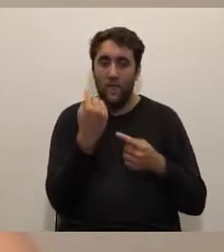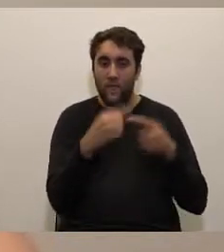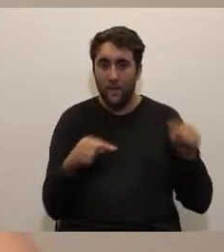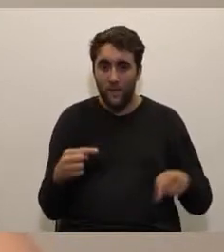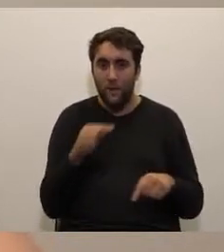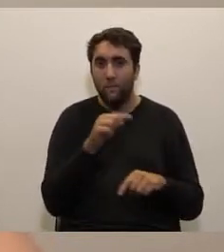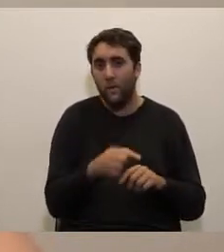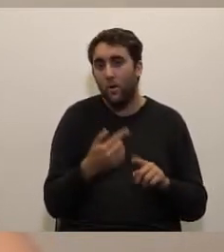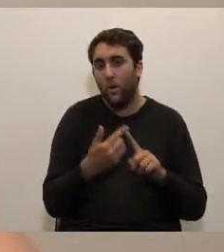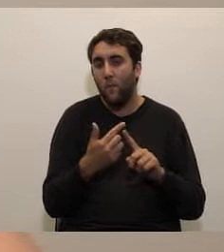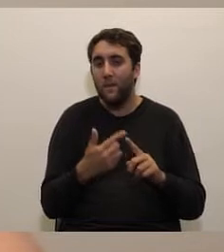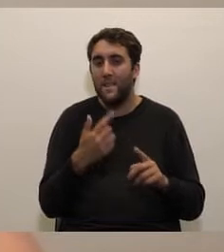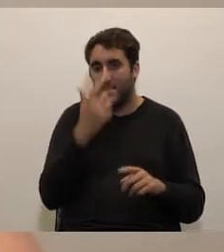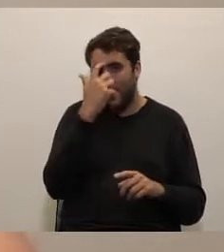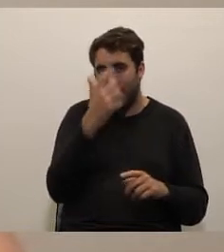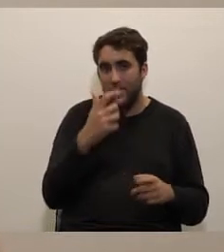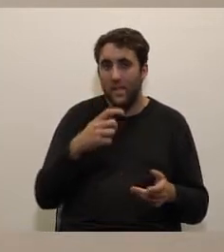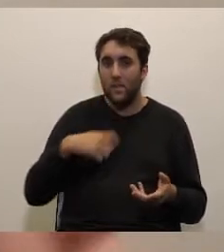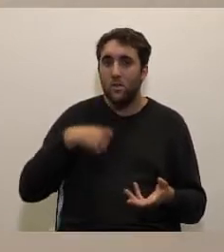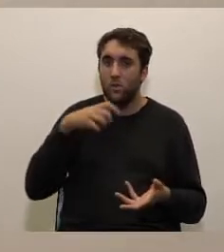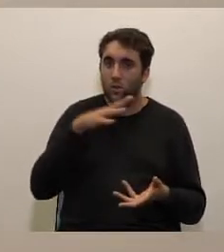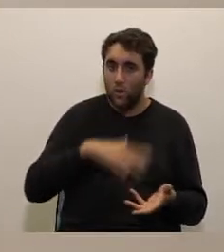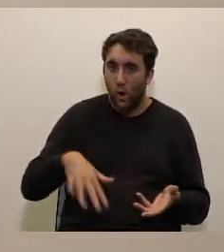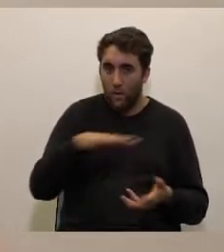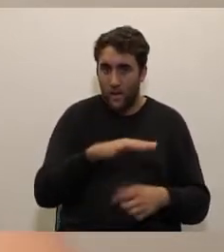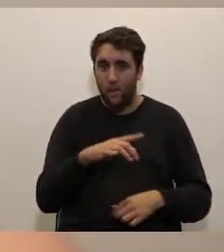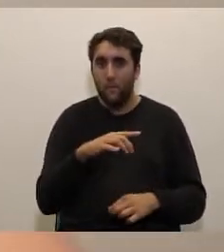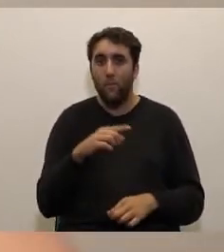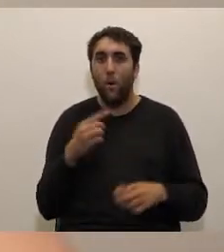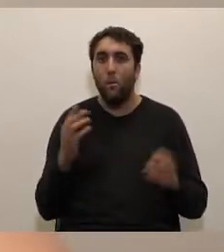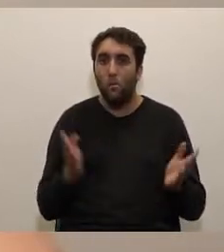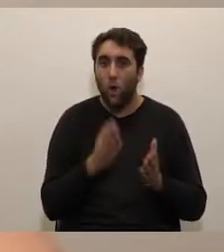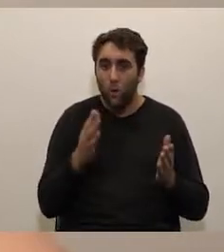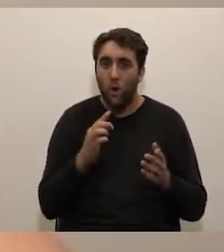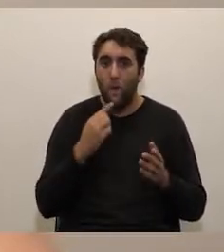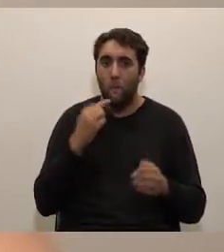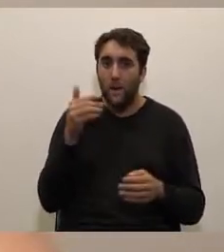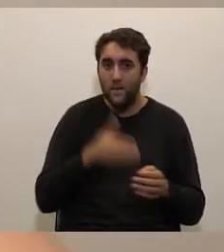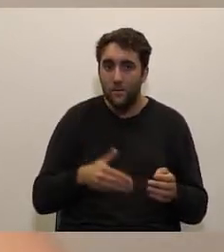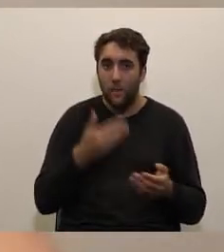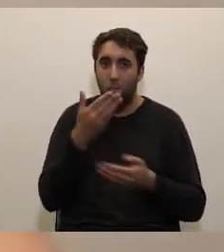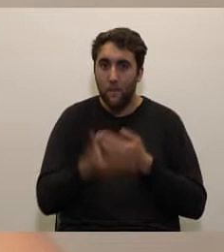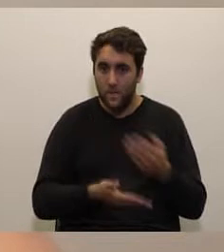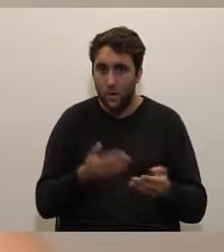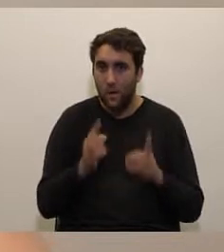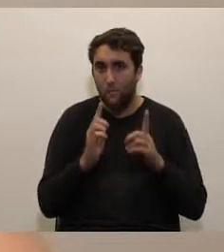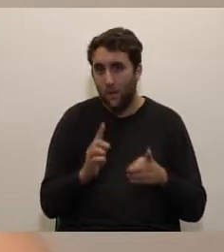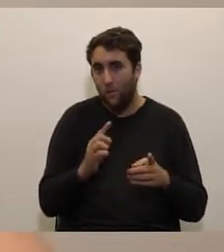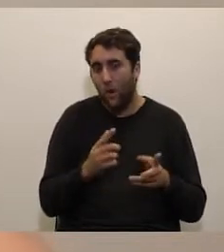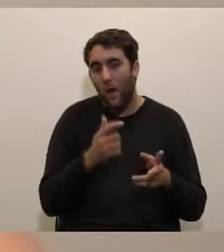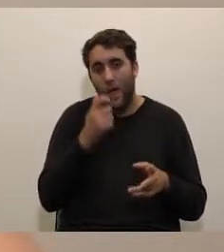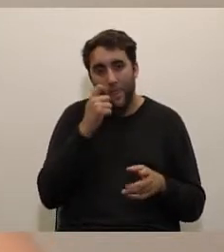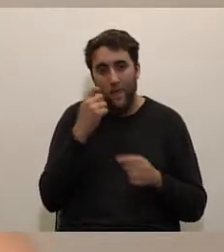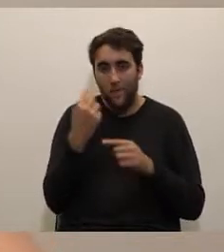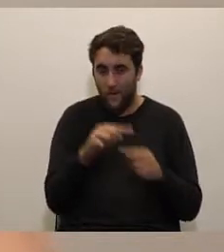esto se le llama ciencia comunitaria o ciencia ciudadana, pero tiene que ver con esto de la participación de las personas en la generación, también el uso